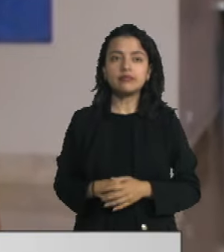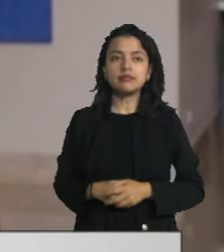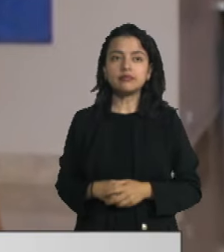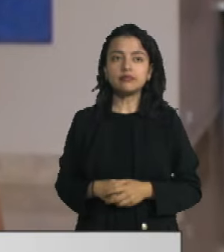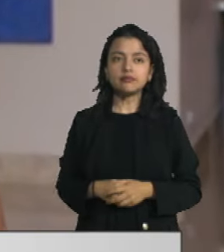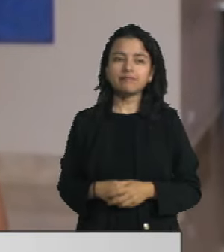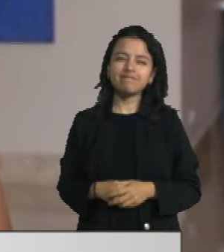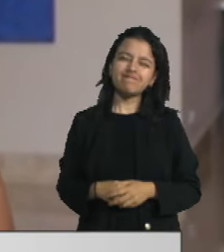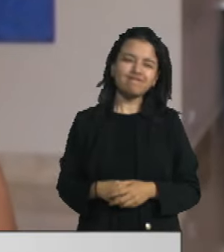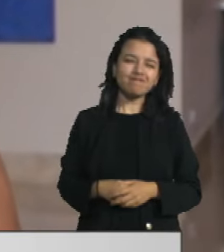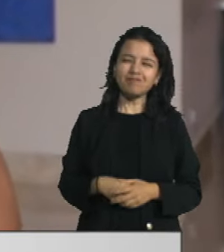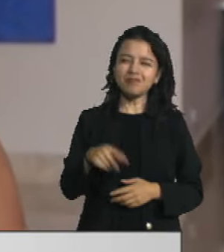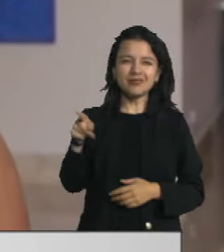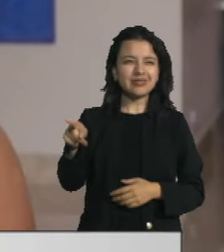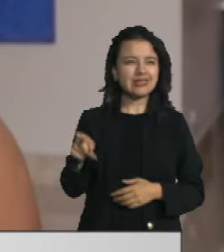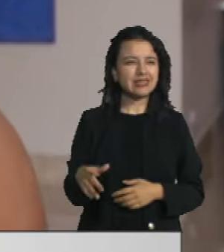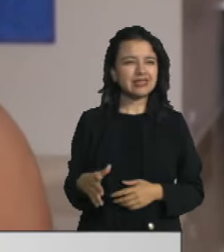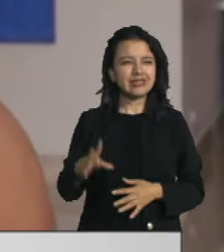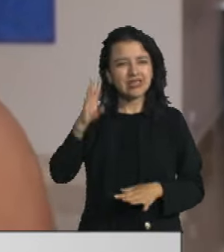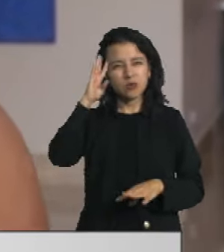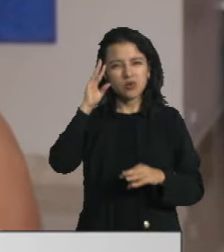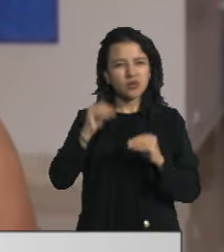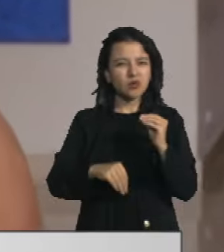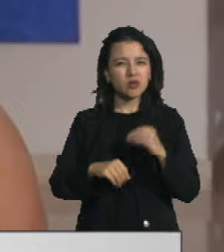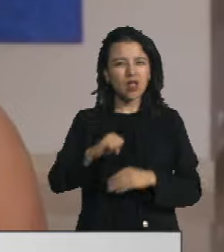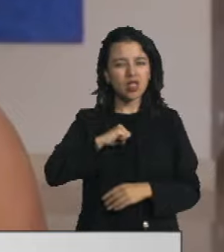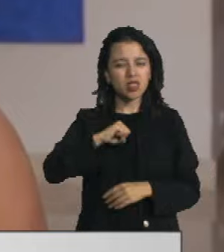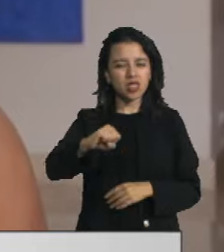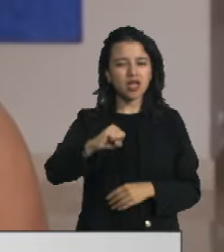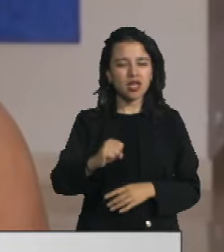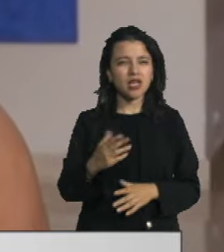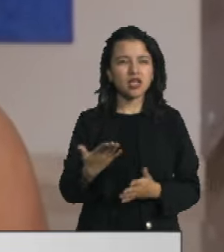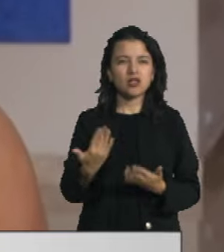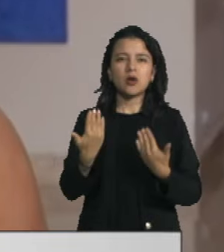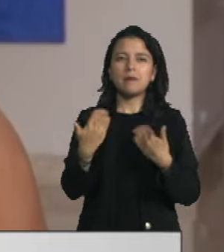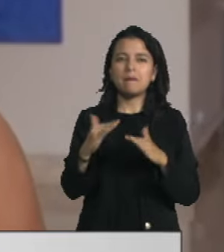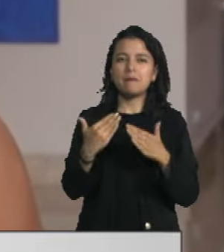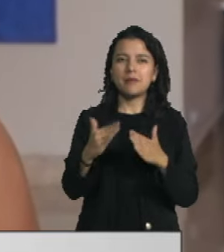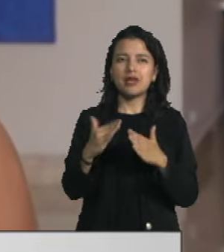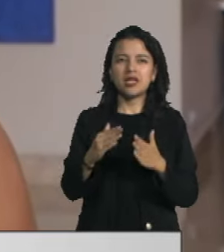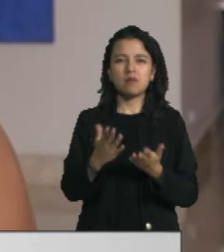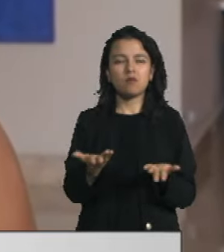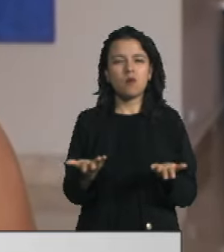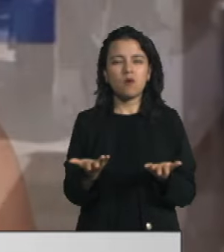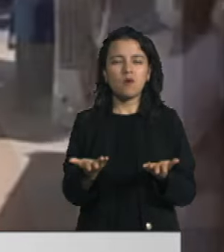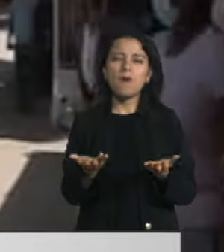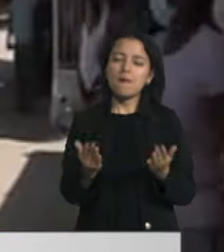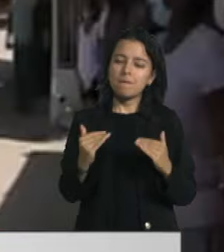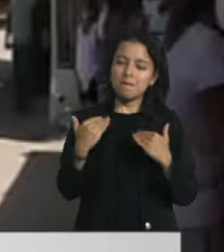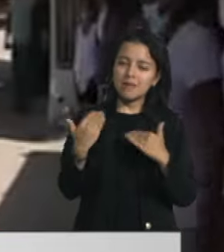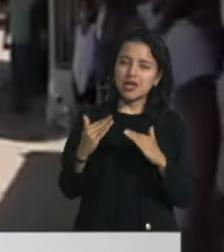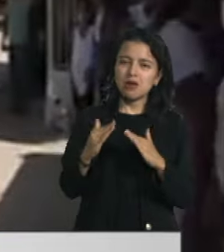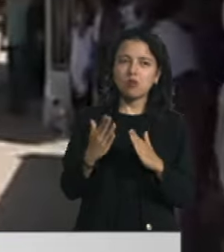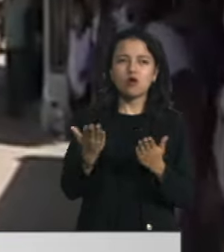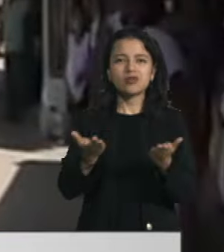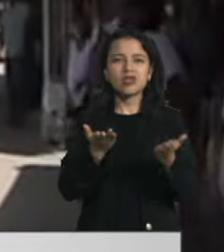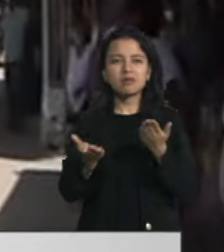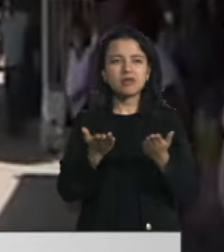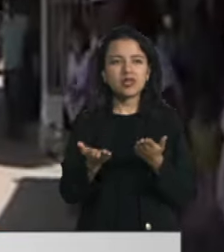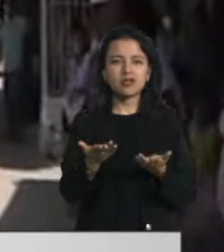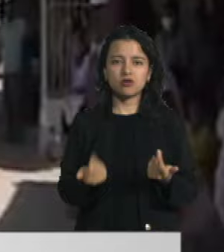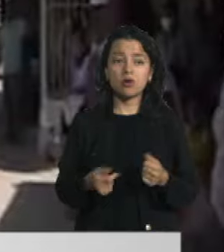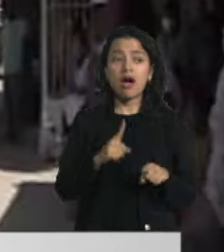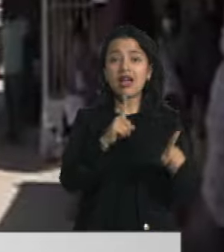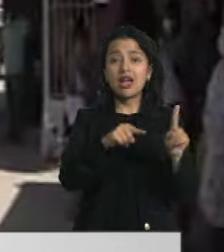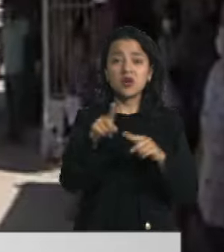bastante arbitrarias, no tienen en cuenta de pronto ese derecho fundamental, de ese mínimo, de ese mínimo vital, en teniendo en cuenta que hay personas que dependen